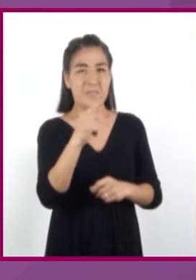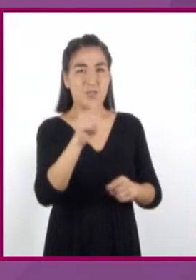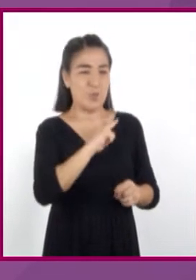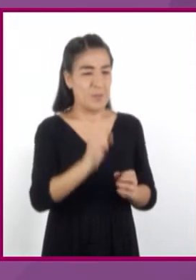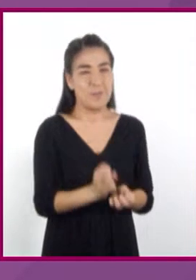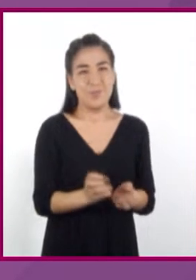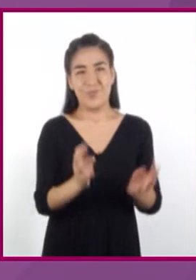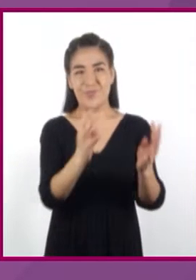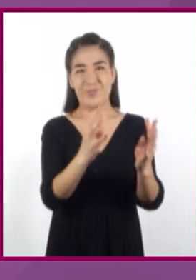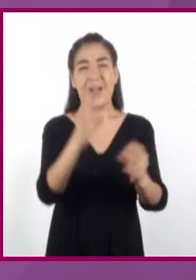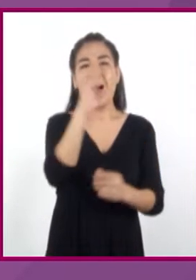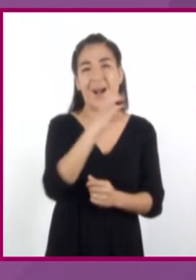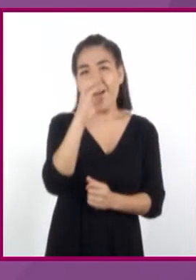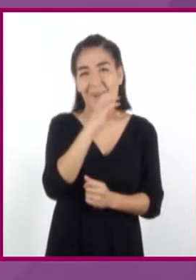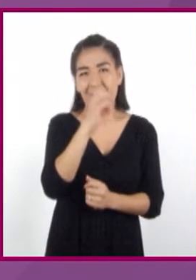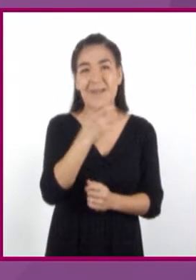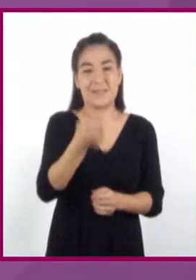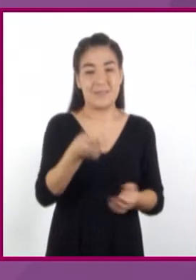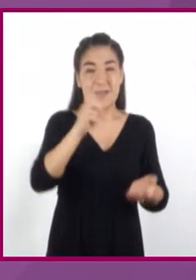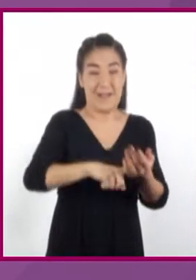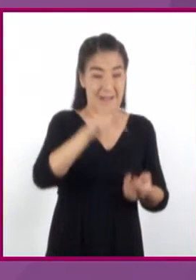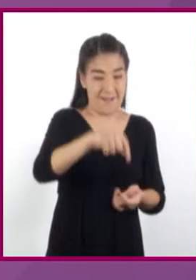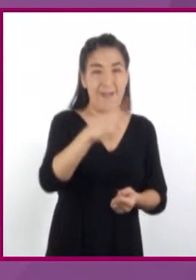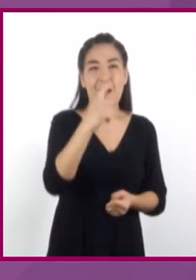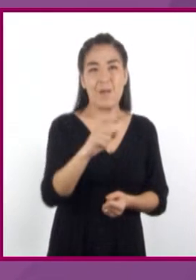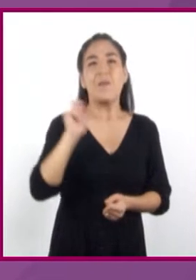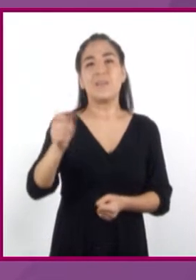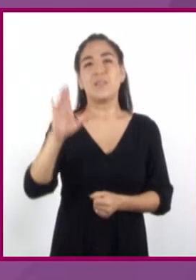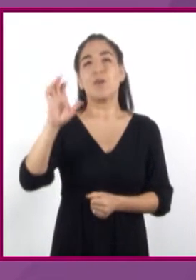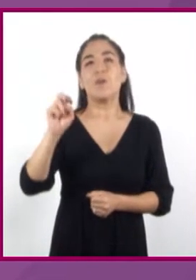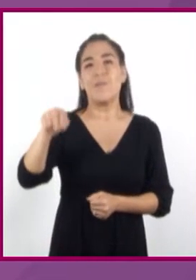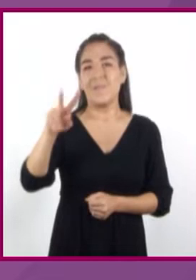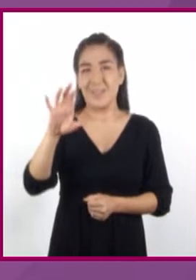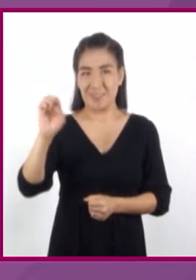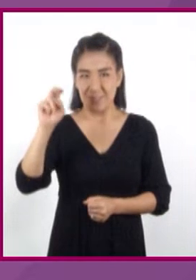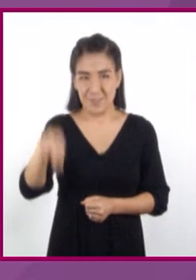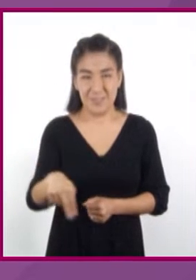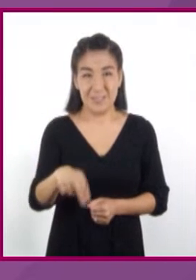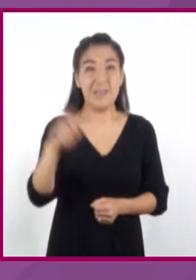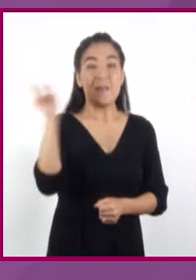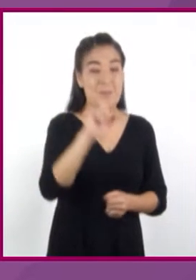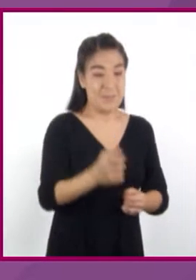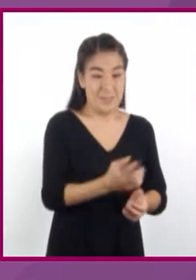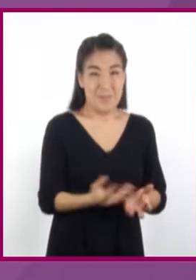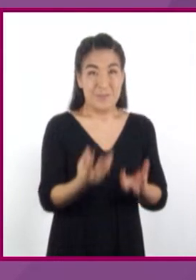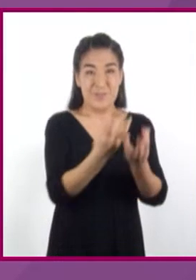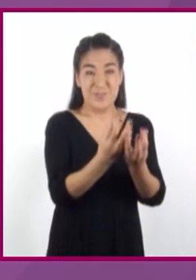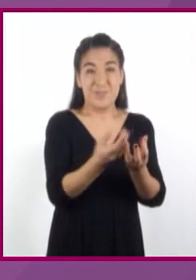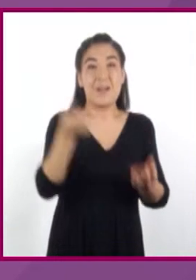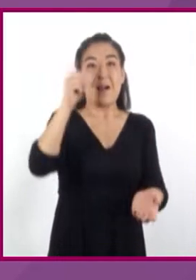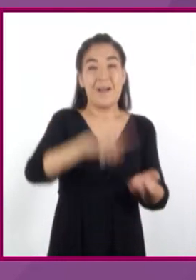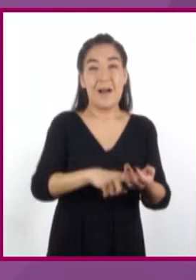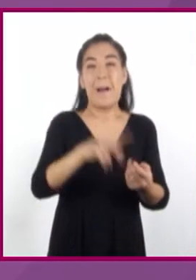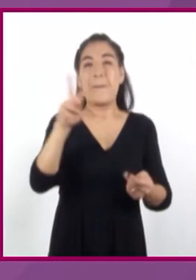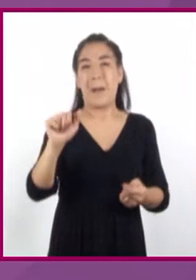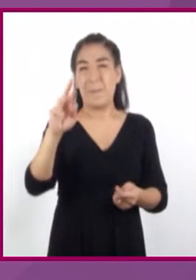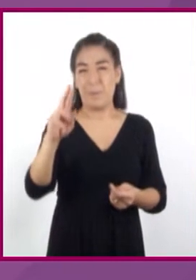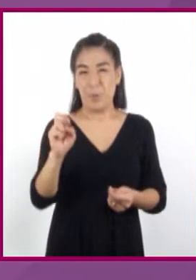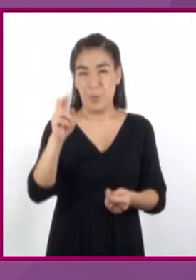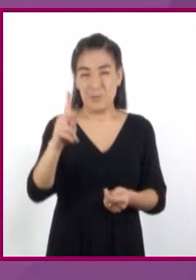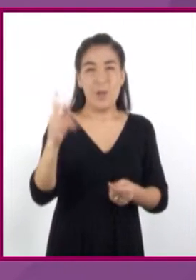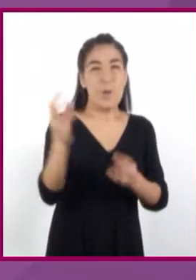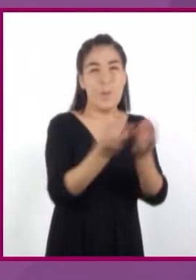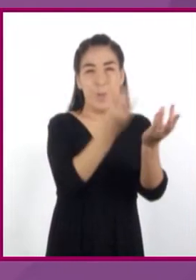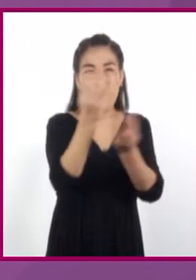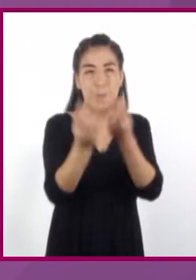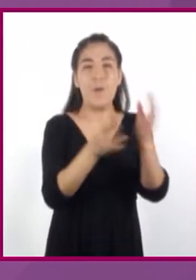se conduce en el agua del interior de la tetera por convección. Y cuando el agua se ha transformado en vapor, el calor se conduce a través